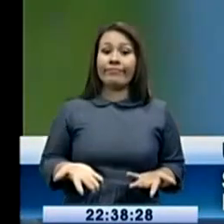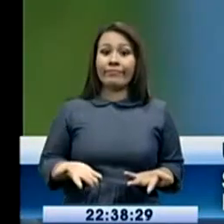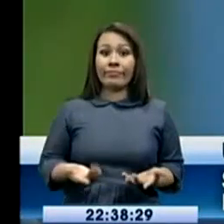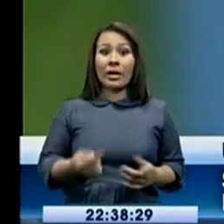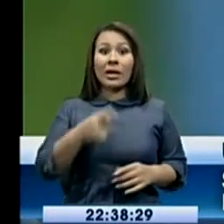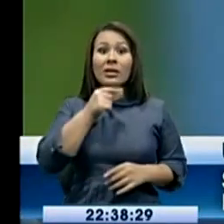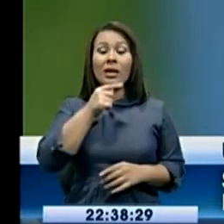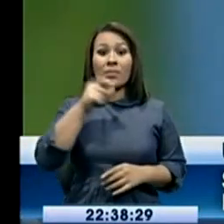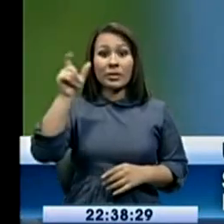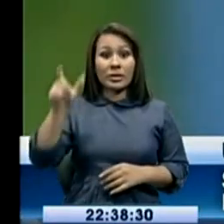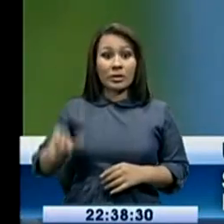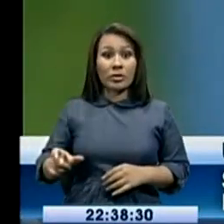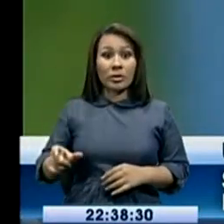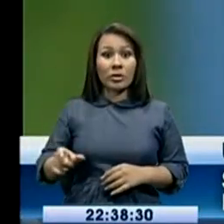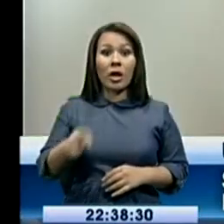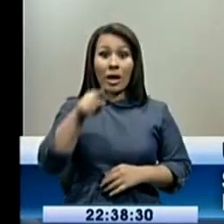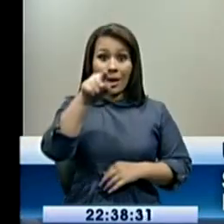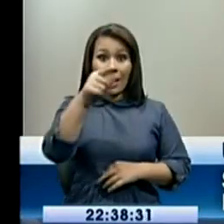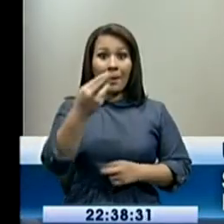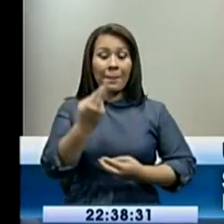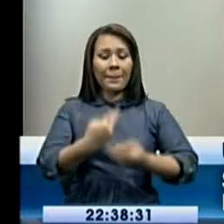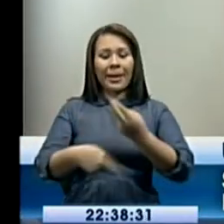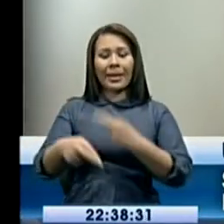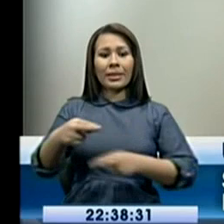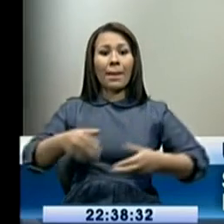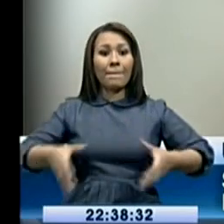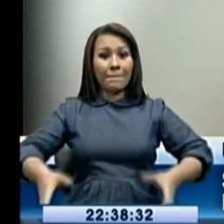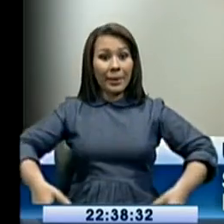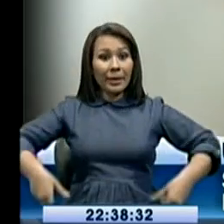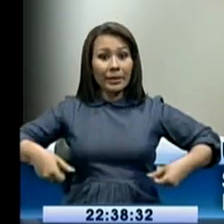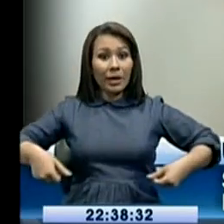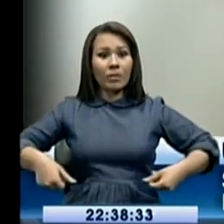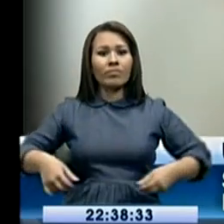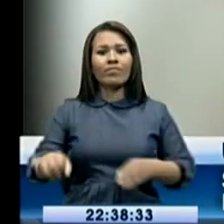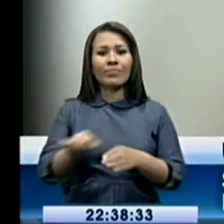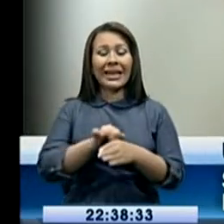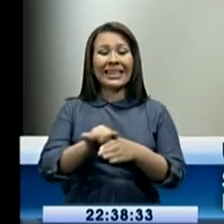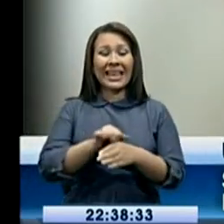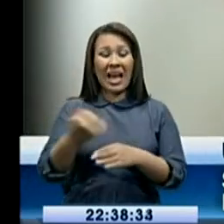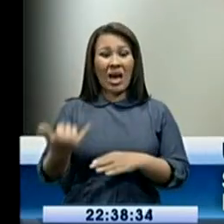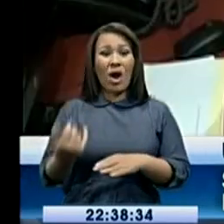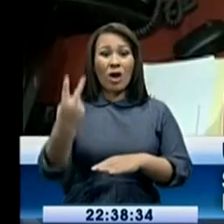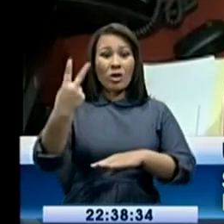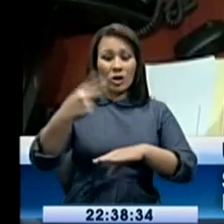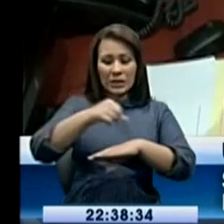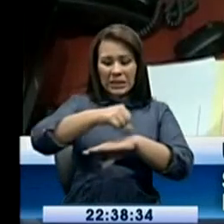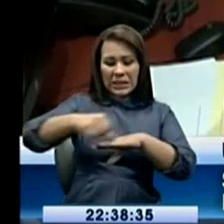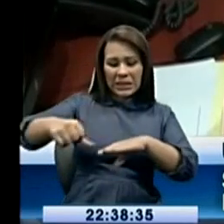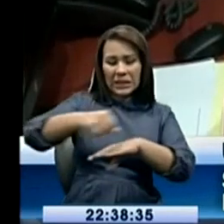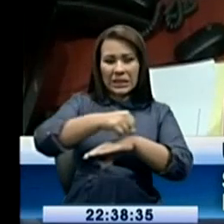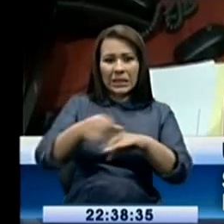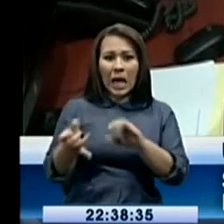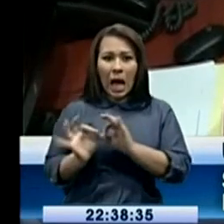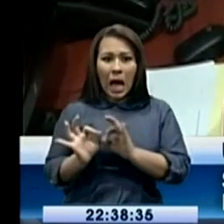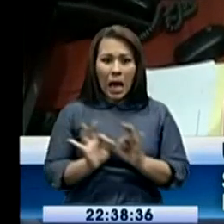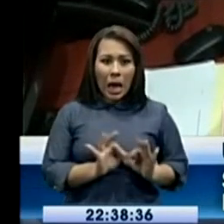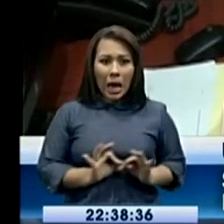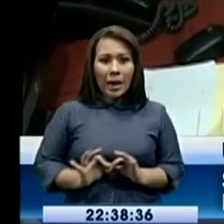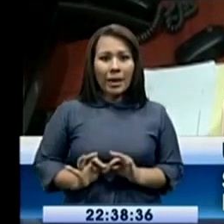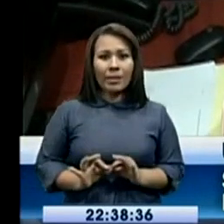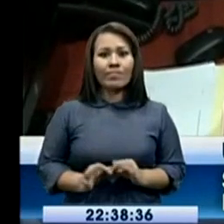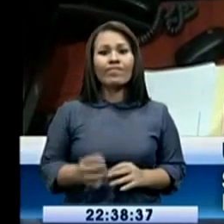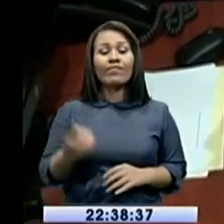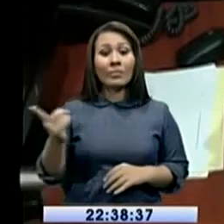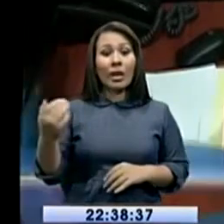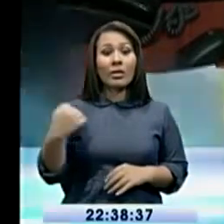hombre, quien sería comerciante de jeans, oriundo de Riobamba, le han practicado dos cirugías. El señor se encuentra